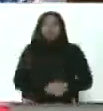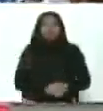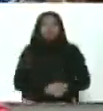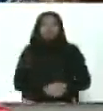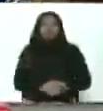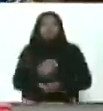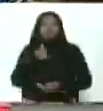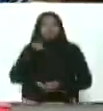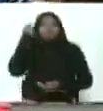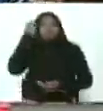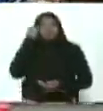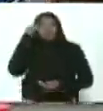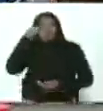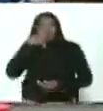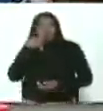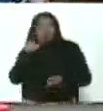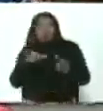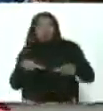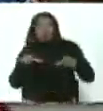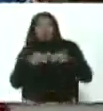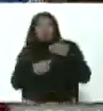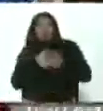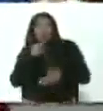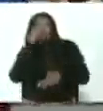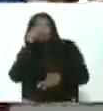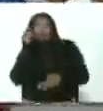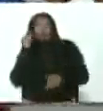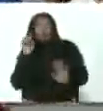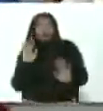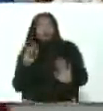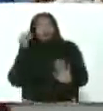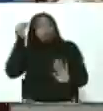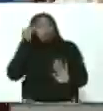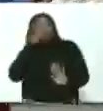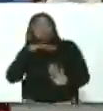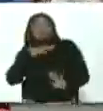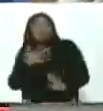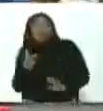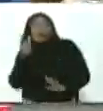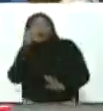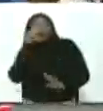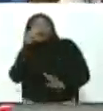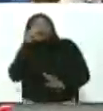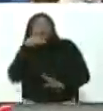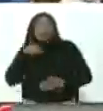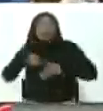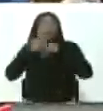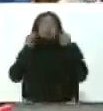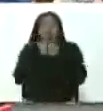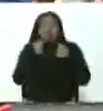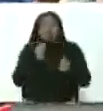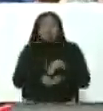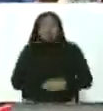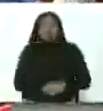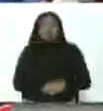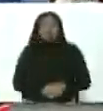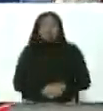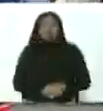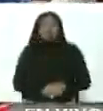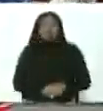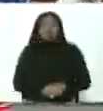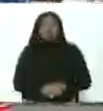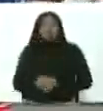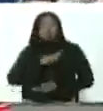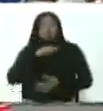Yo creo que hoy para acá vinieron más hombres que mujeres. ¿Dónde están los hombres de Anzoátegui?